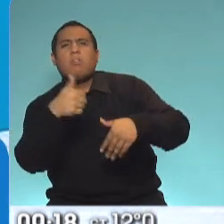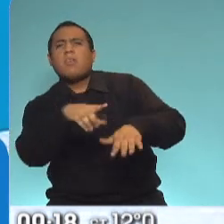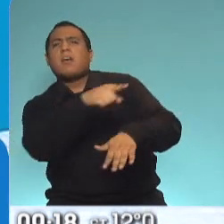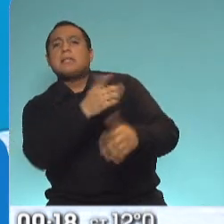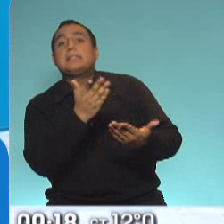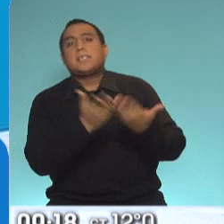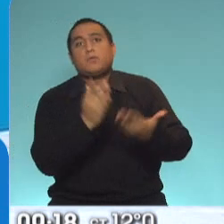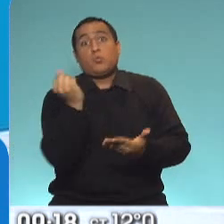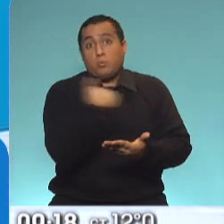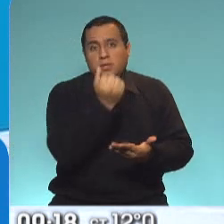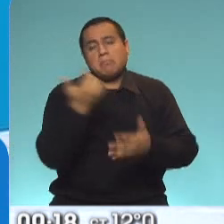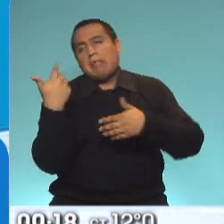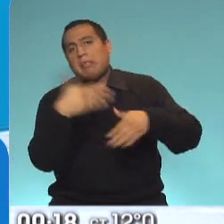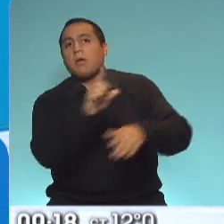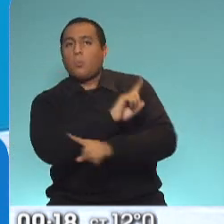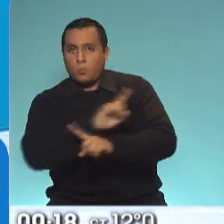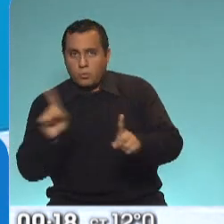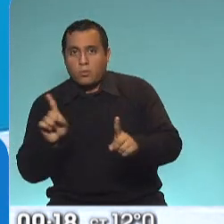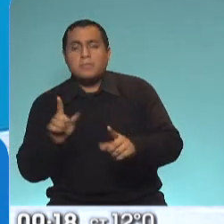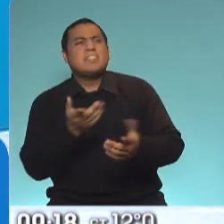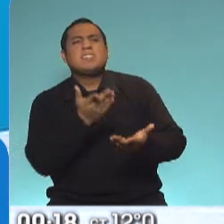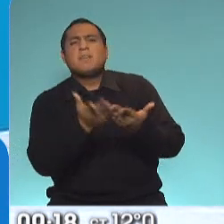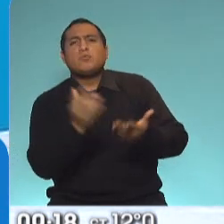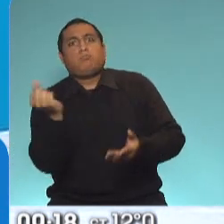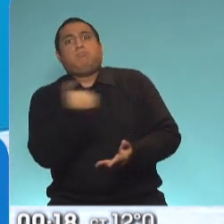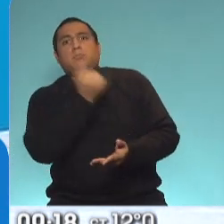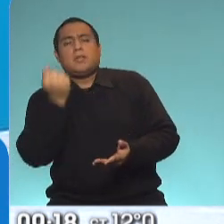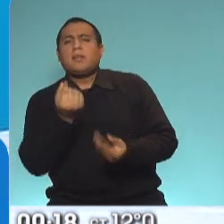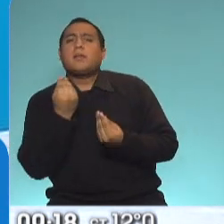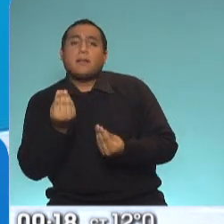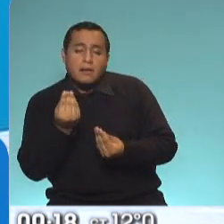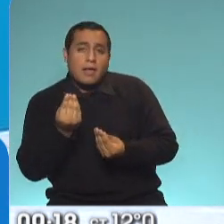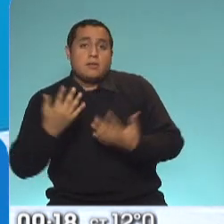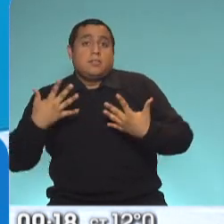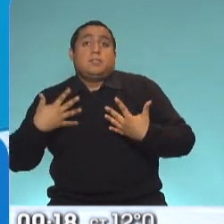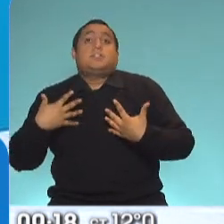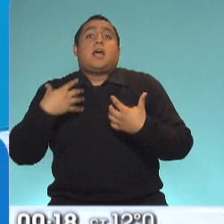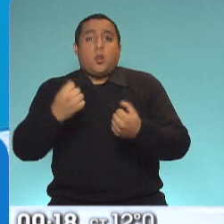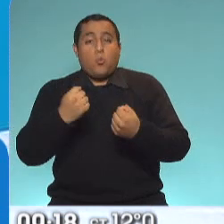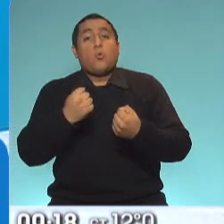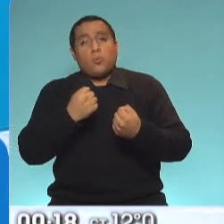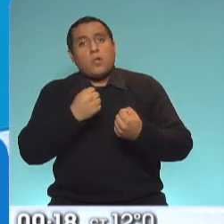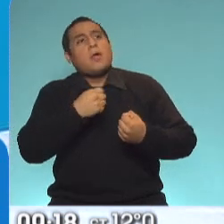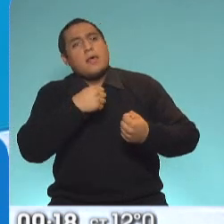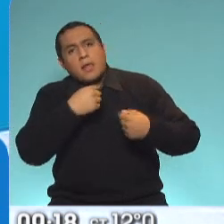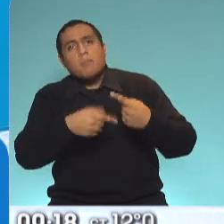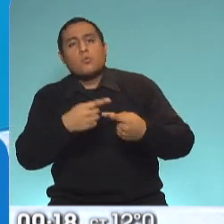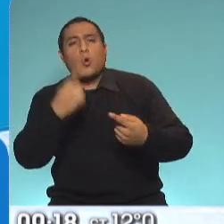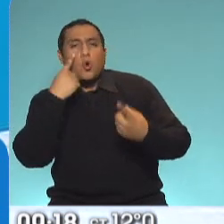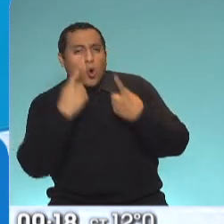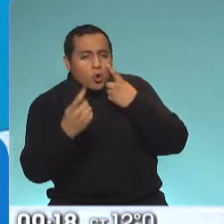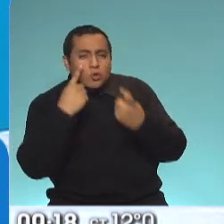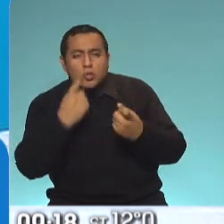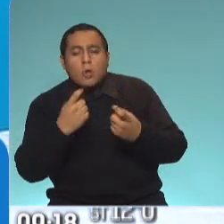servicios esenciales. Y entre los servicios esenciales planteó la salud reproductiva, incluido el control